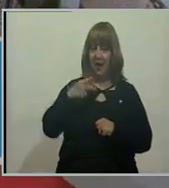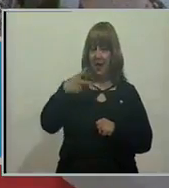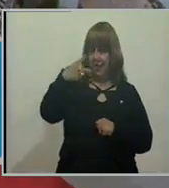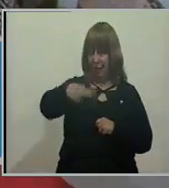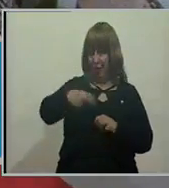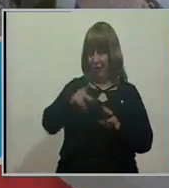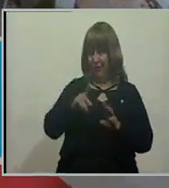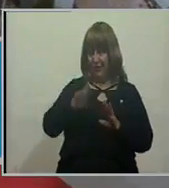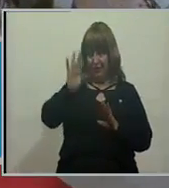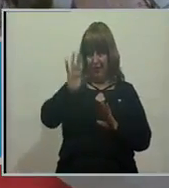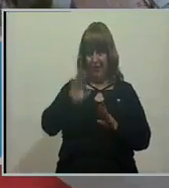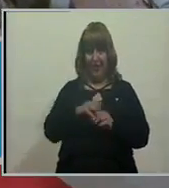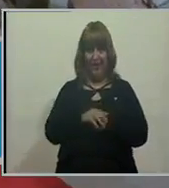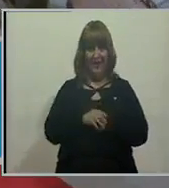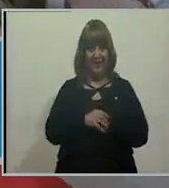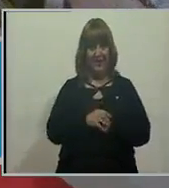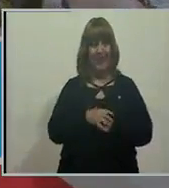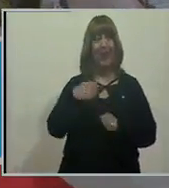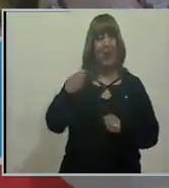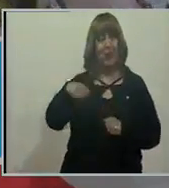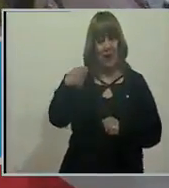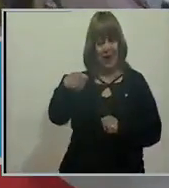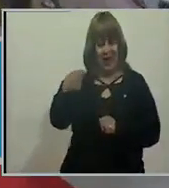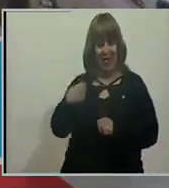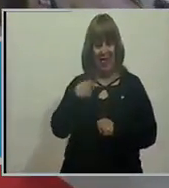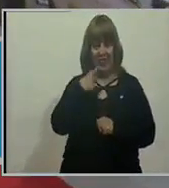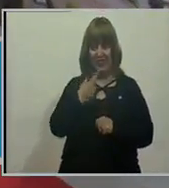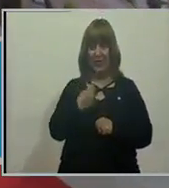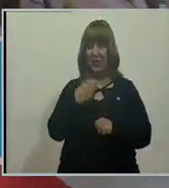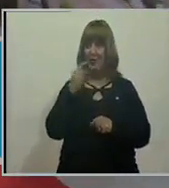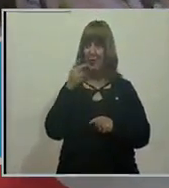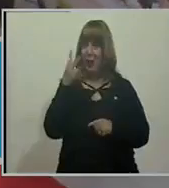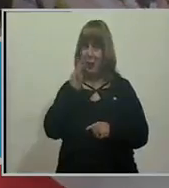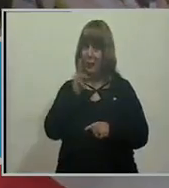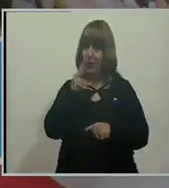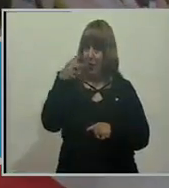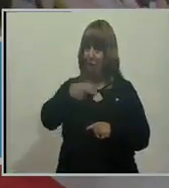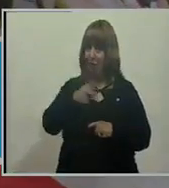a morir. ¡Fuerte el aplauso, señor Ricardo Montes de Jubilá!